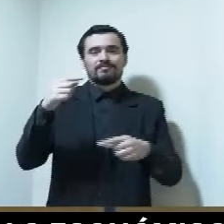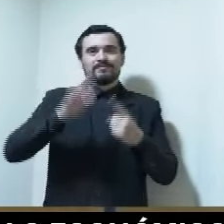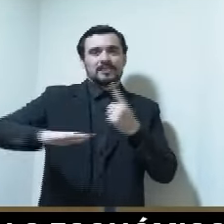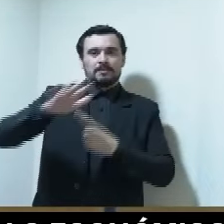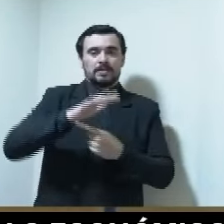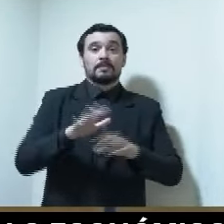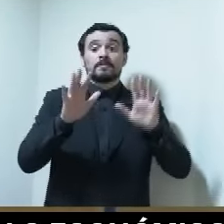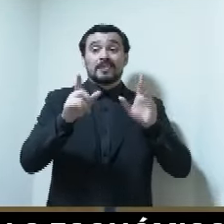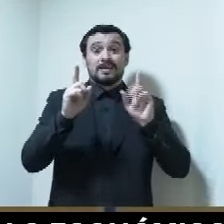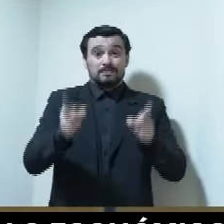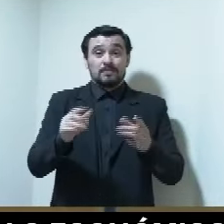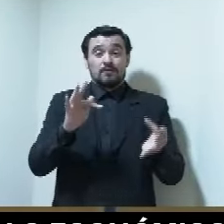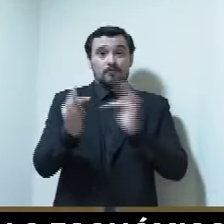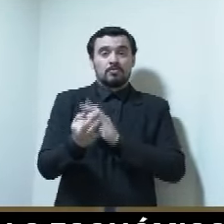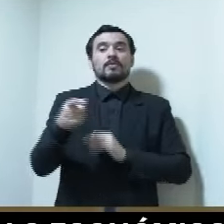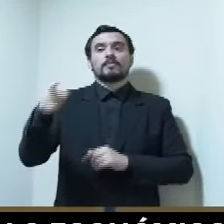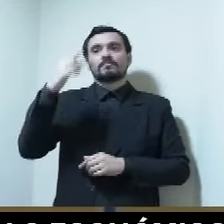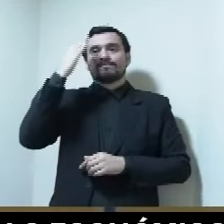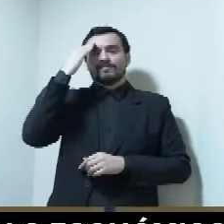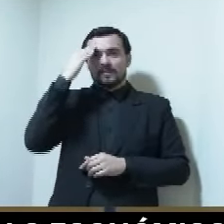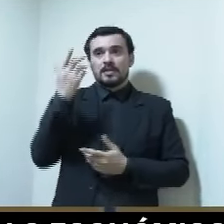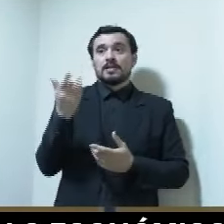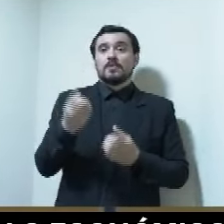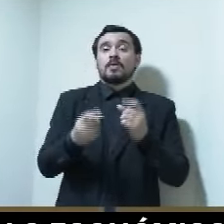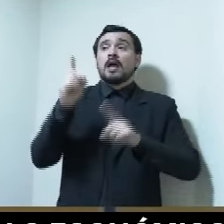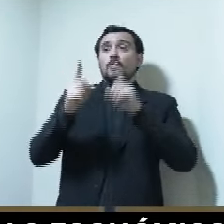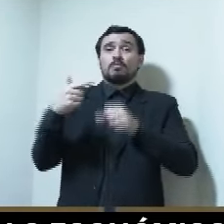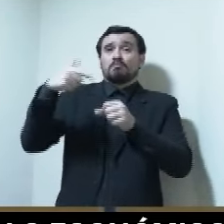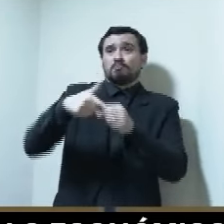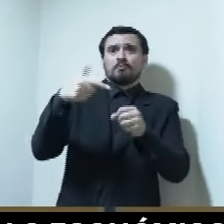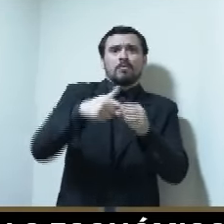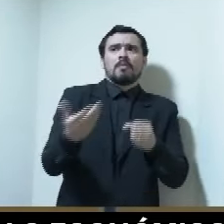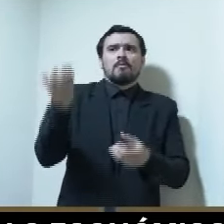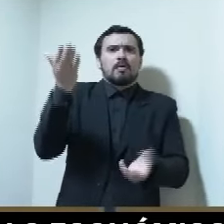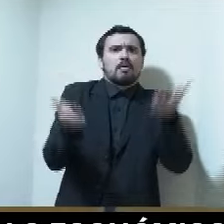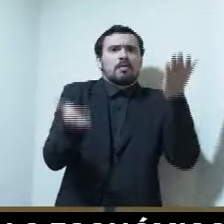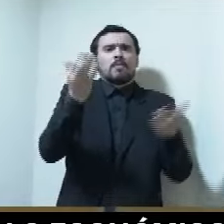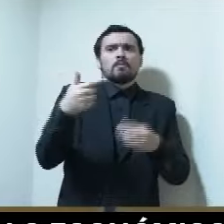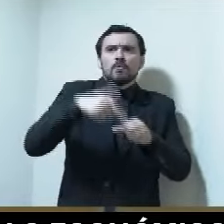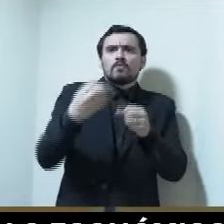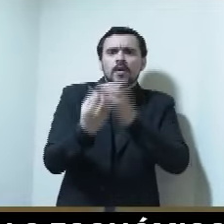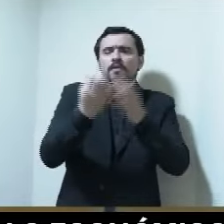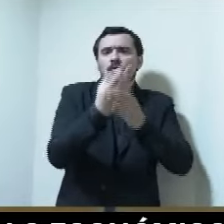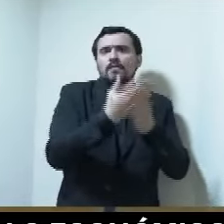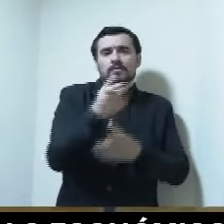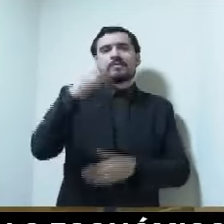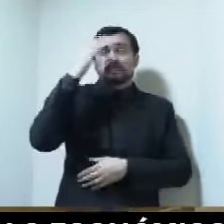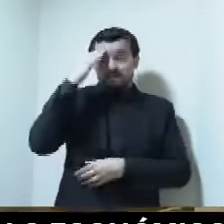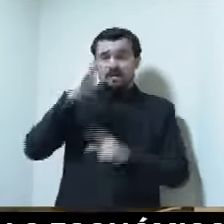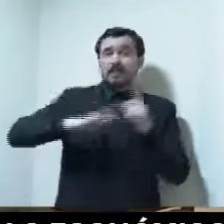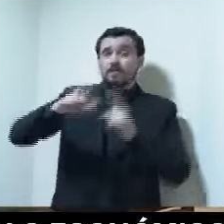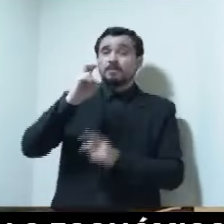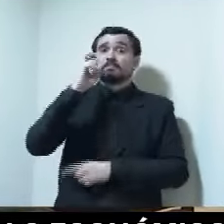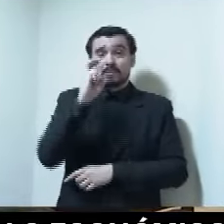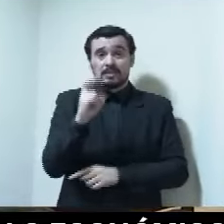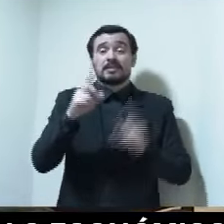línea, entendiendo que el crecimiento descontrolado de estaciones de servicio genera un impacto en los recursos naturales del país y un riesgo